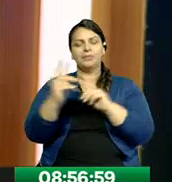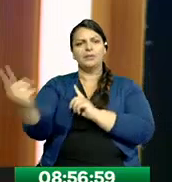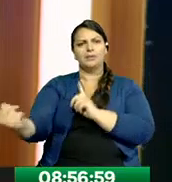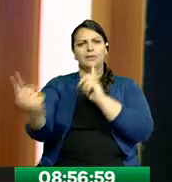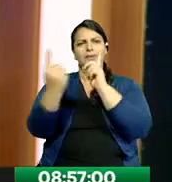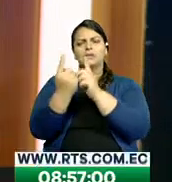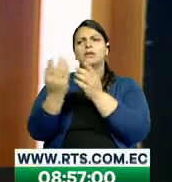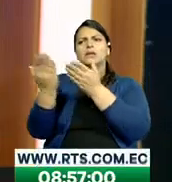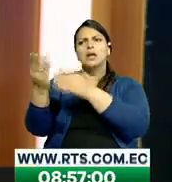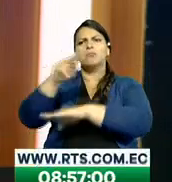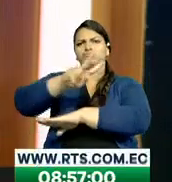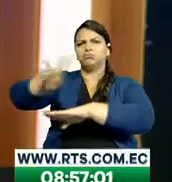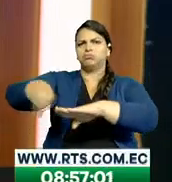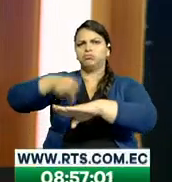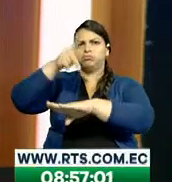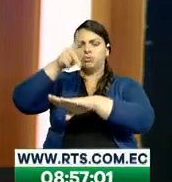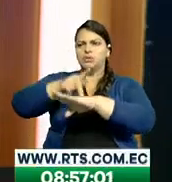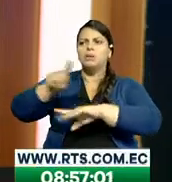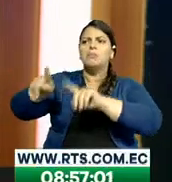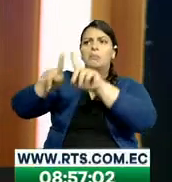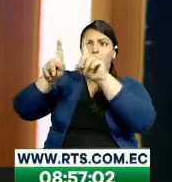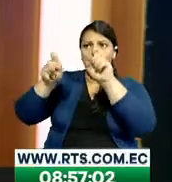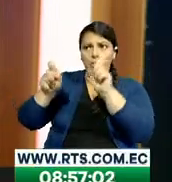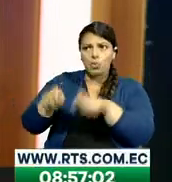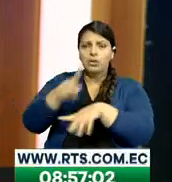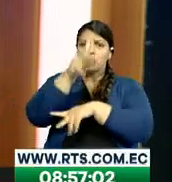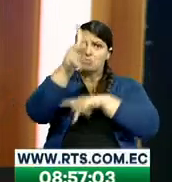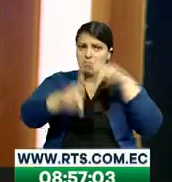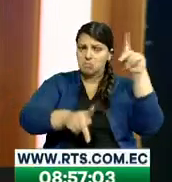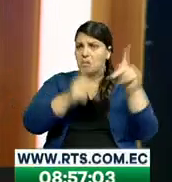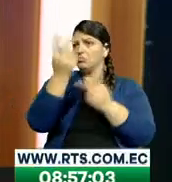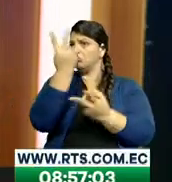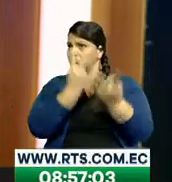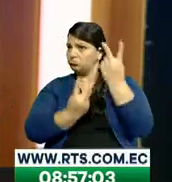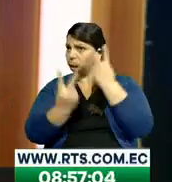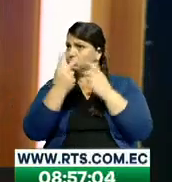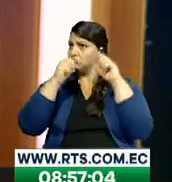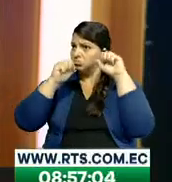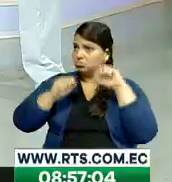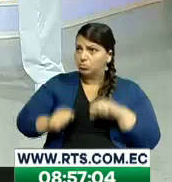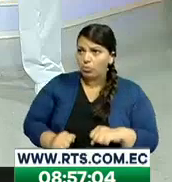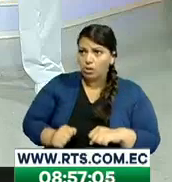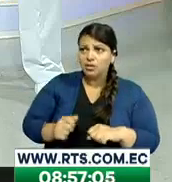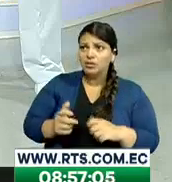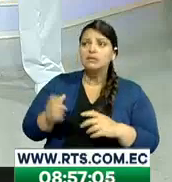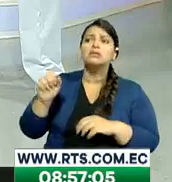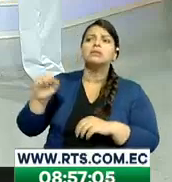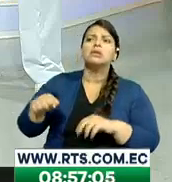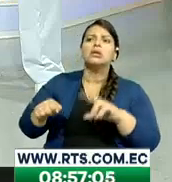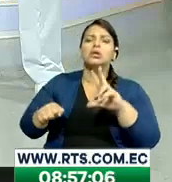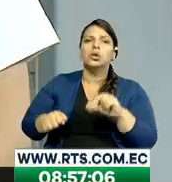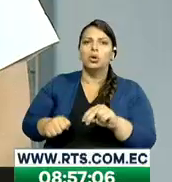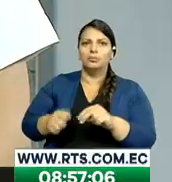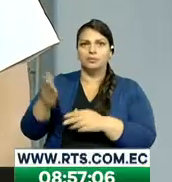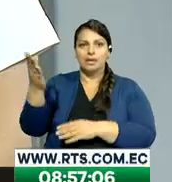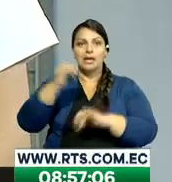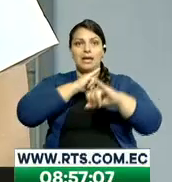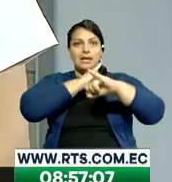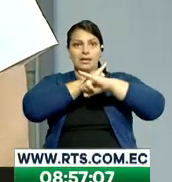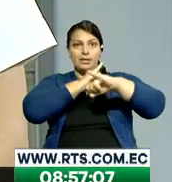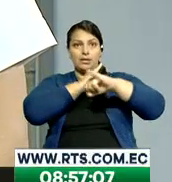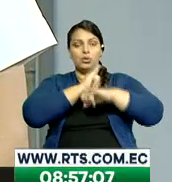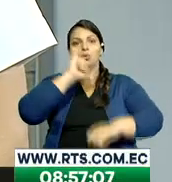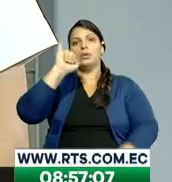cómo actuar al momento de ingresar al mar. Se encuentra el representante del INOCAR, el teniente José Luis Alcíbar, quien nos va a dar